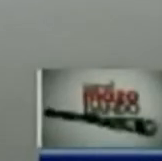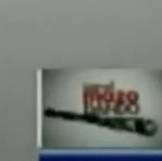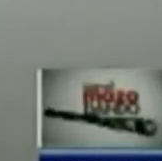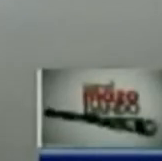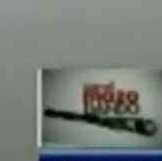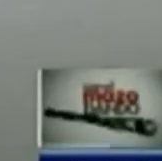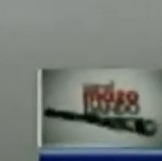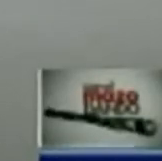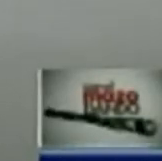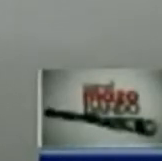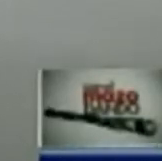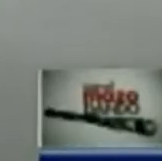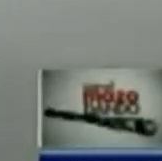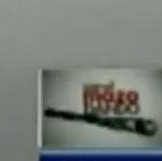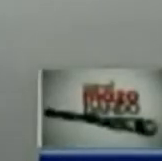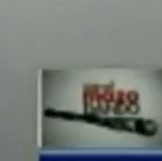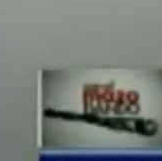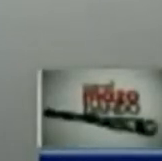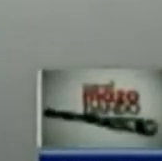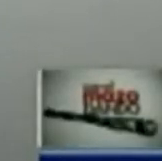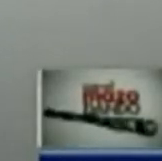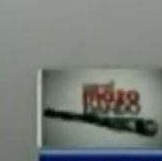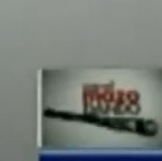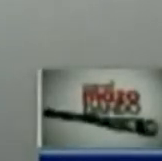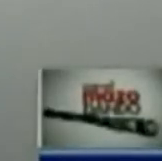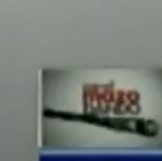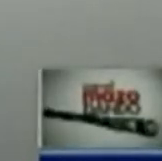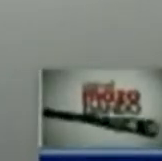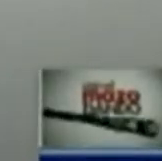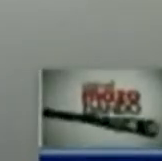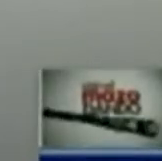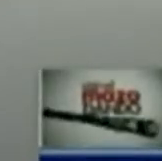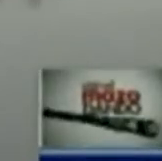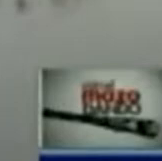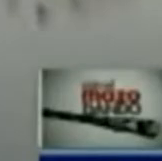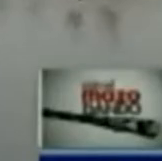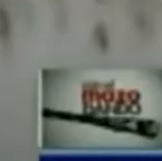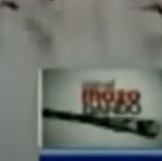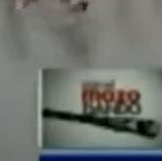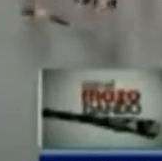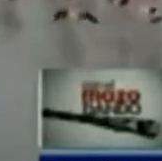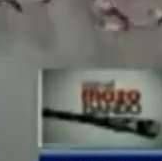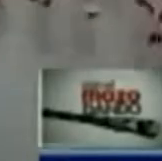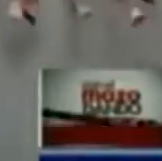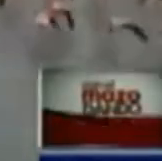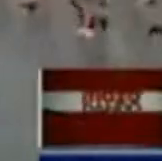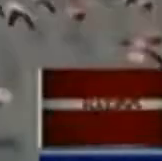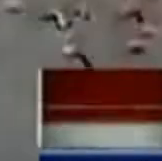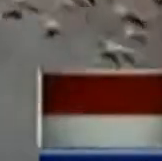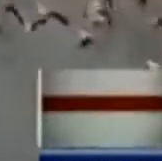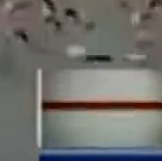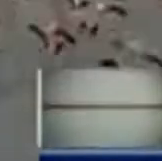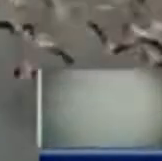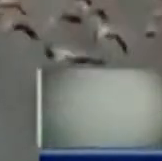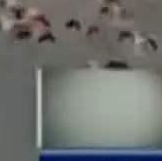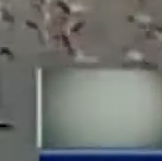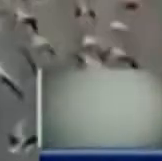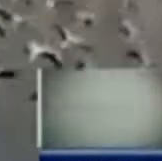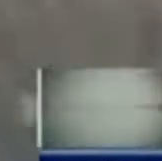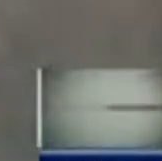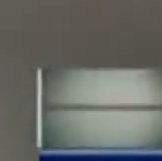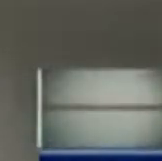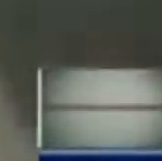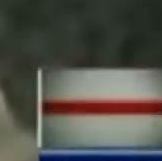indolentes que hoy la tienen pisoteada pueblo levanta la cara que a la noche